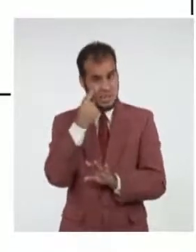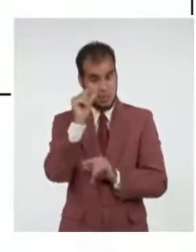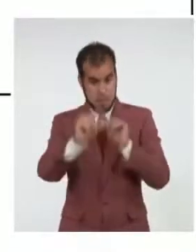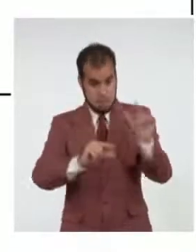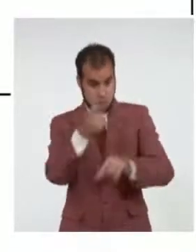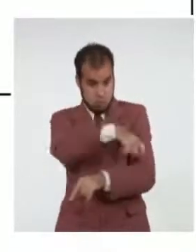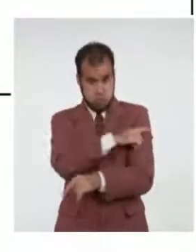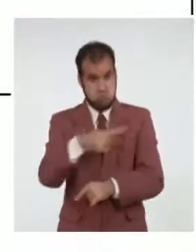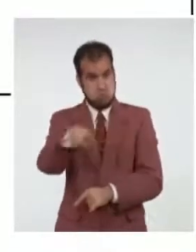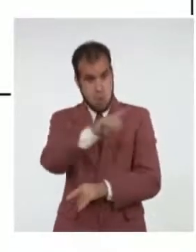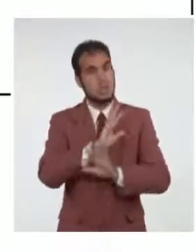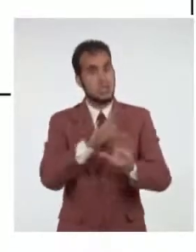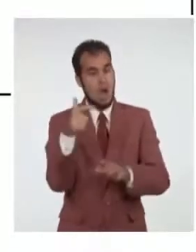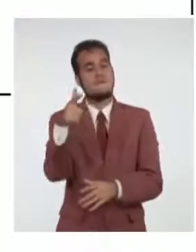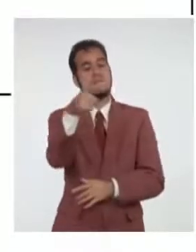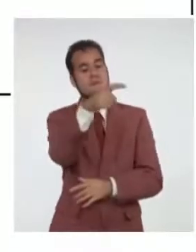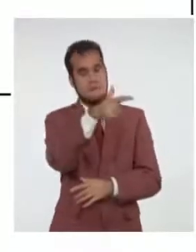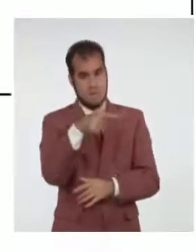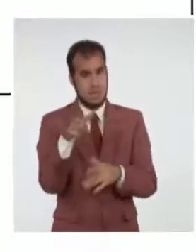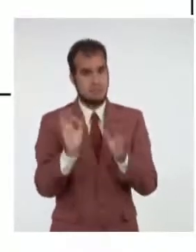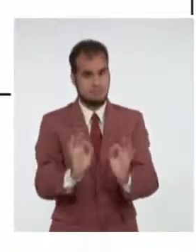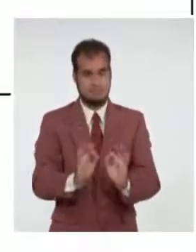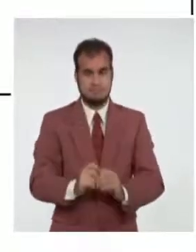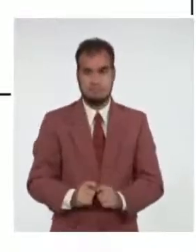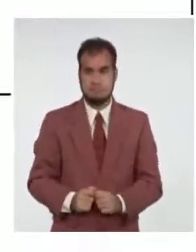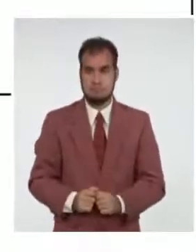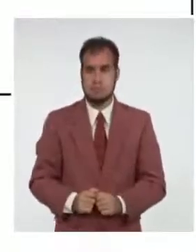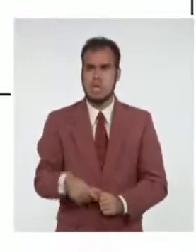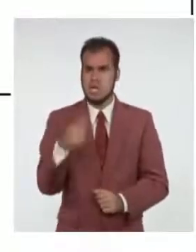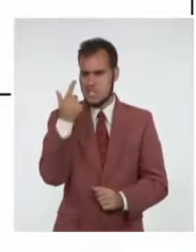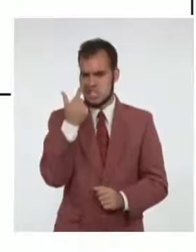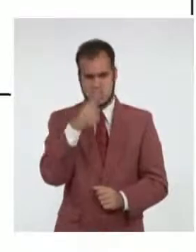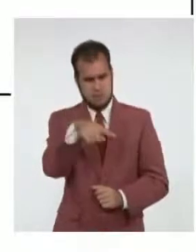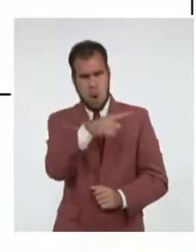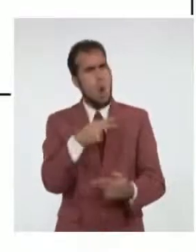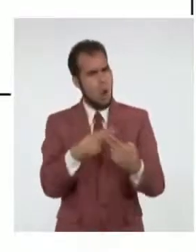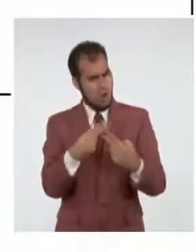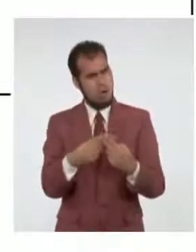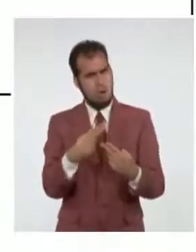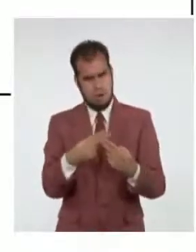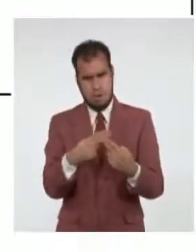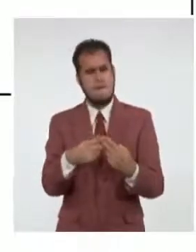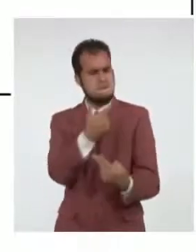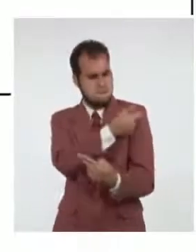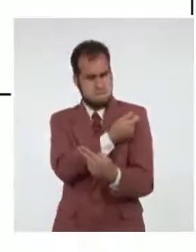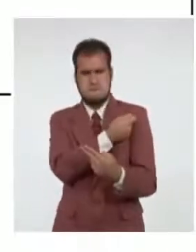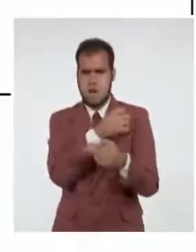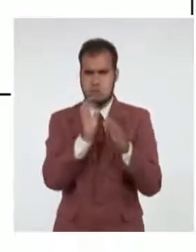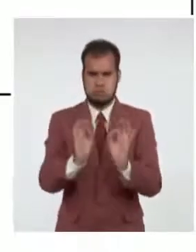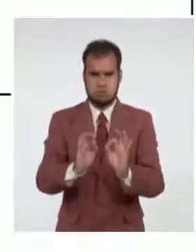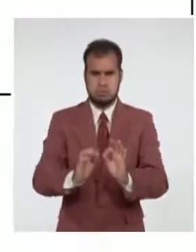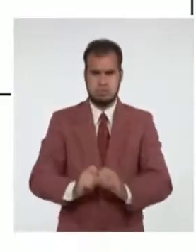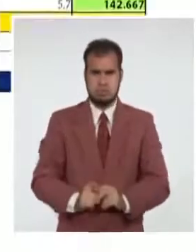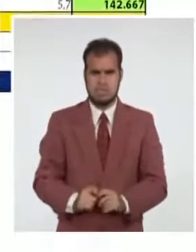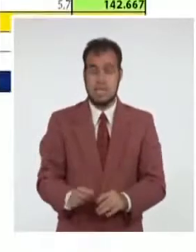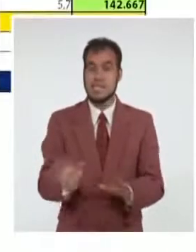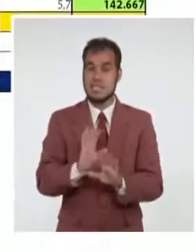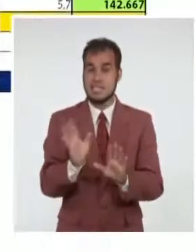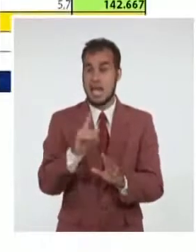hombres cubanos que además con una confianza tremenda en nuestros candidatos y nuestra vacuna, porque ya está la vacuna.